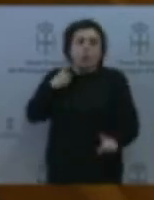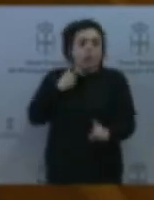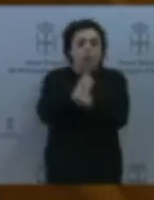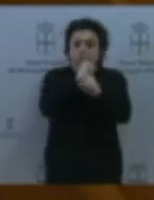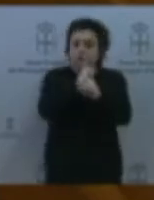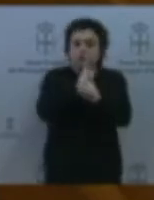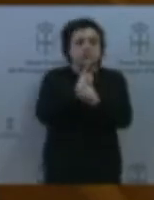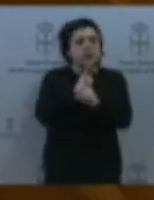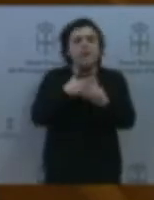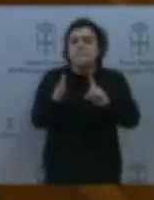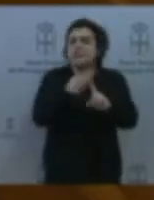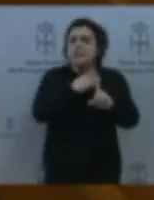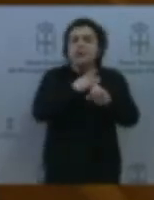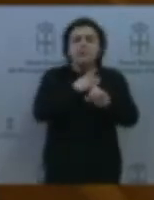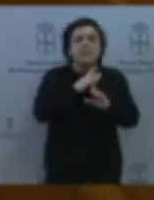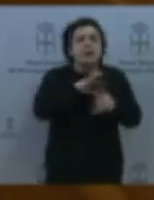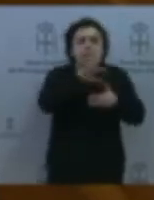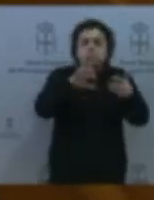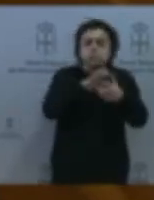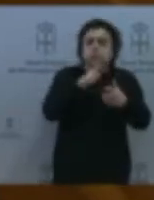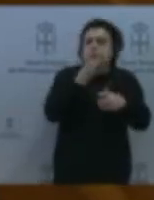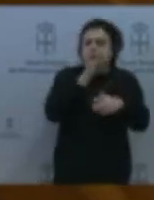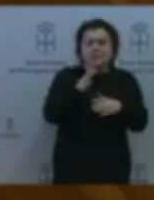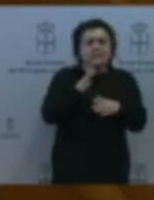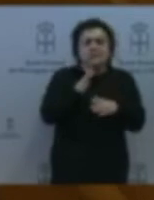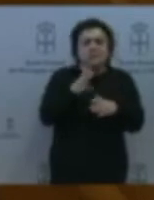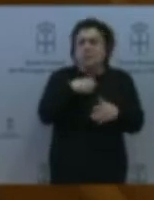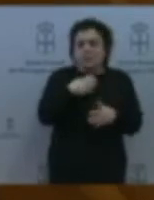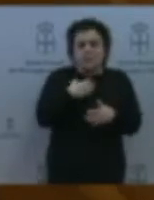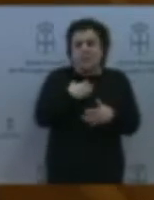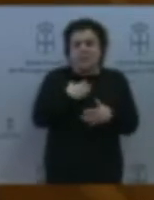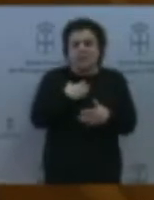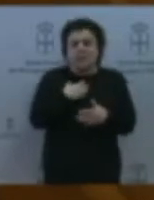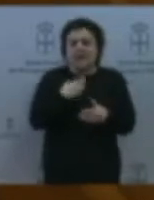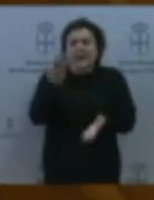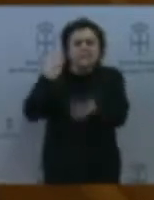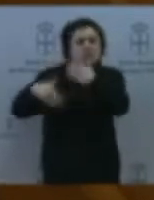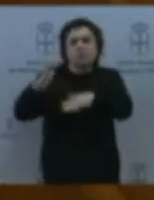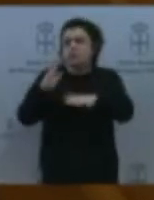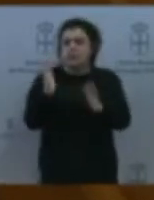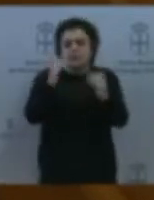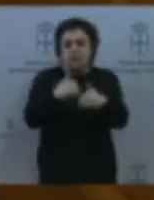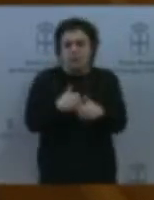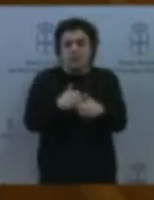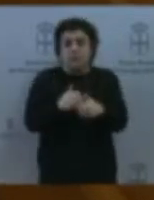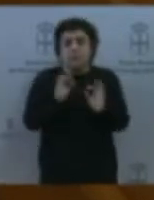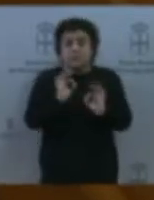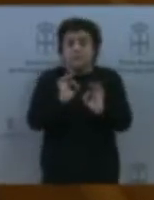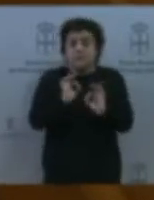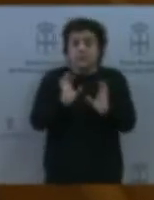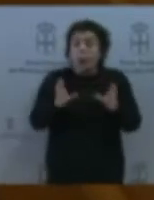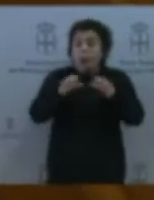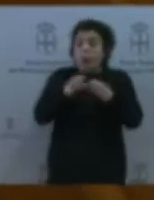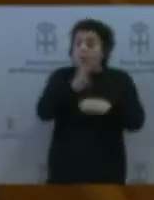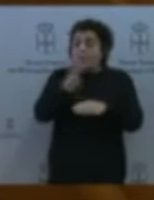nada respalda esa violencia. Y por eso, en este caso, al viol del Partido Popular, que ha sufrido esa violencia y esas amenazas, de